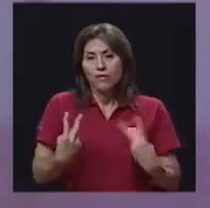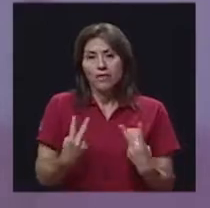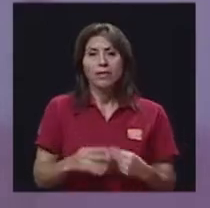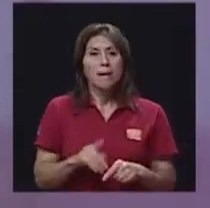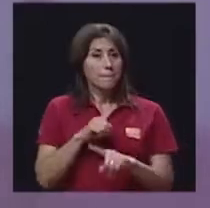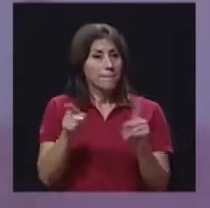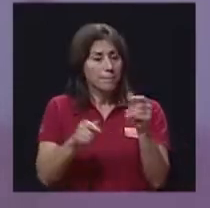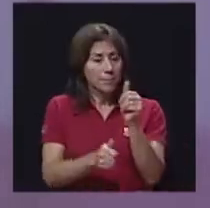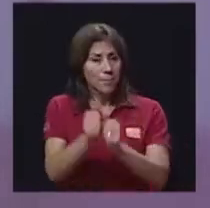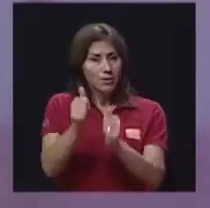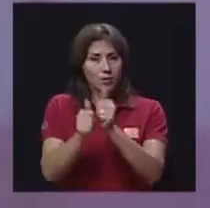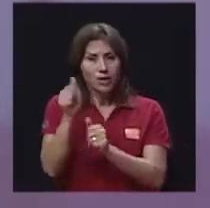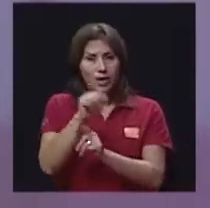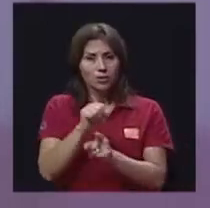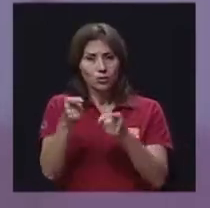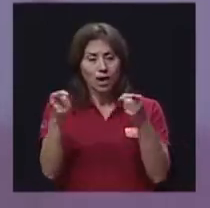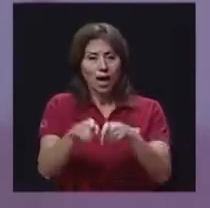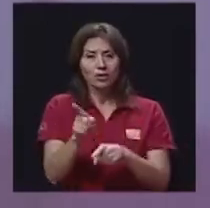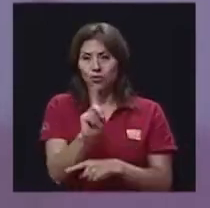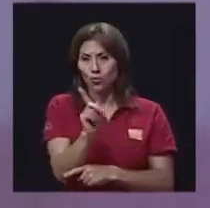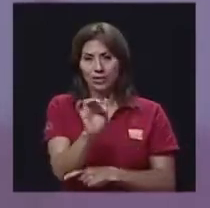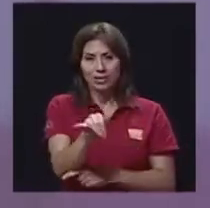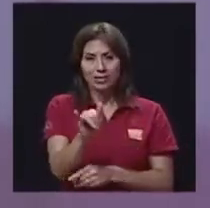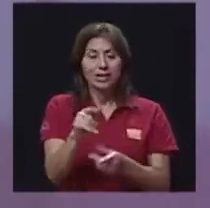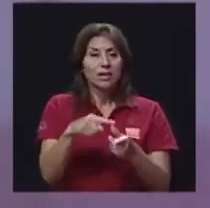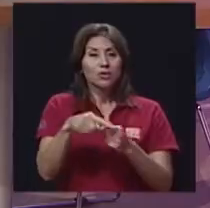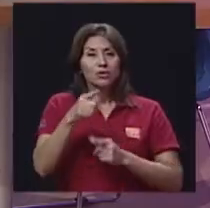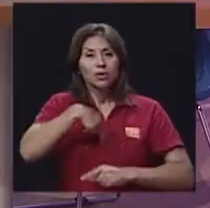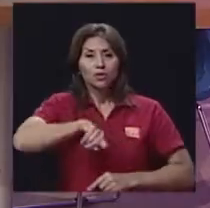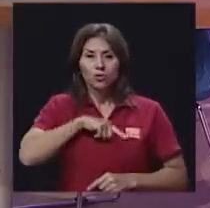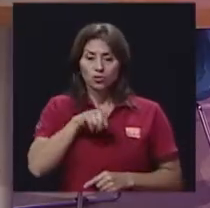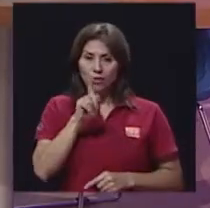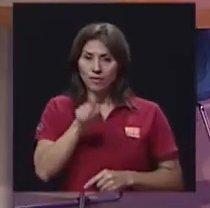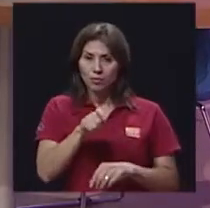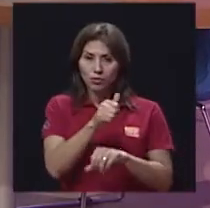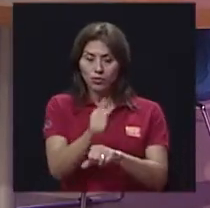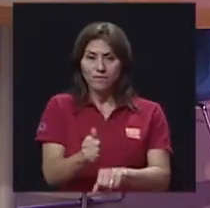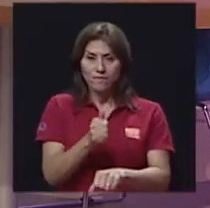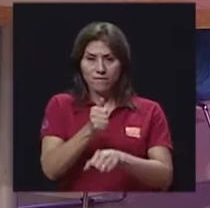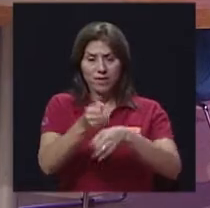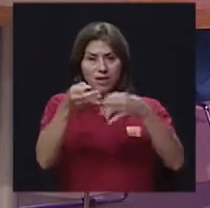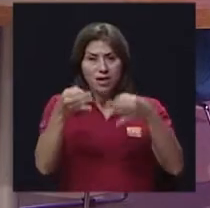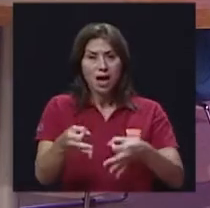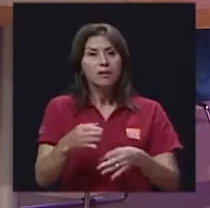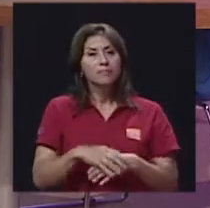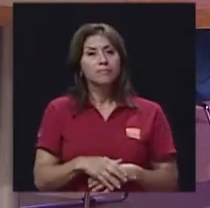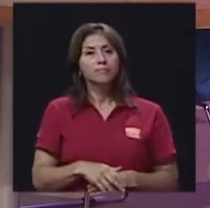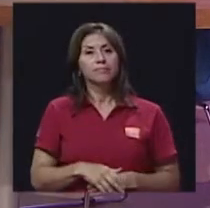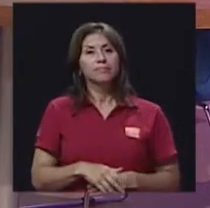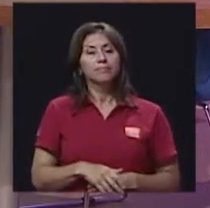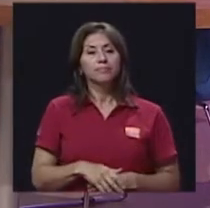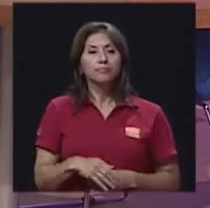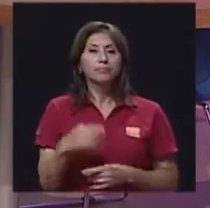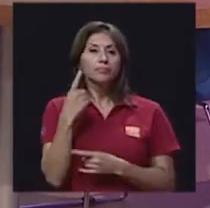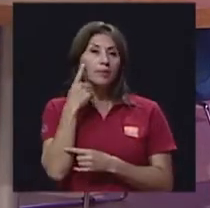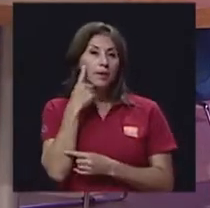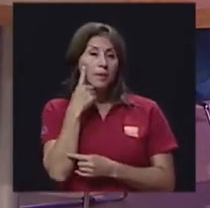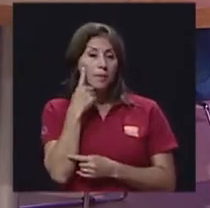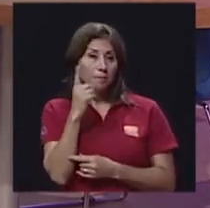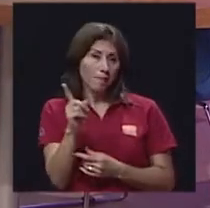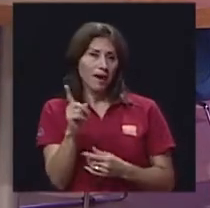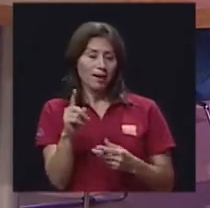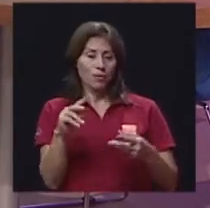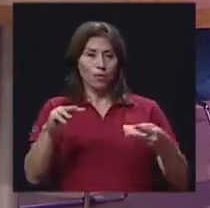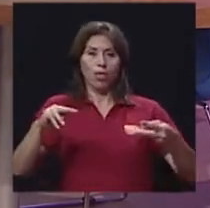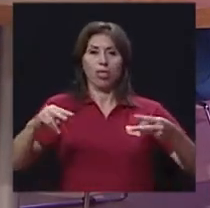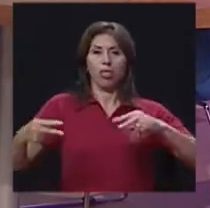gran mayoría de los casos no es así. Entonces tenemos que fijar. Para contrarrestar esa información es que las